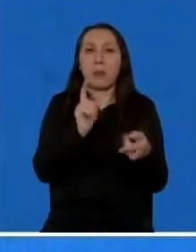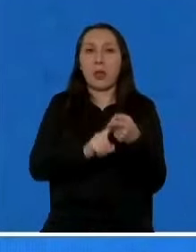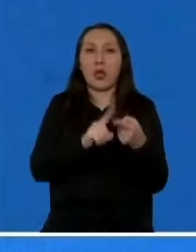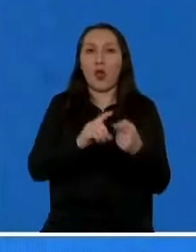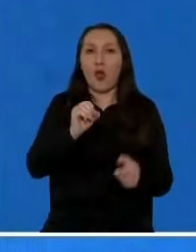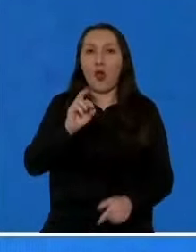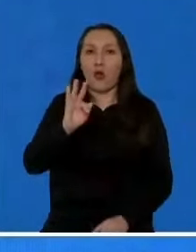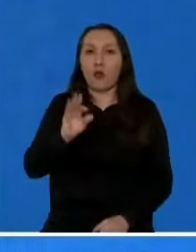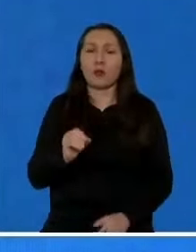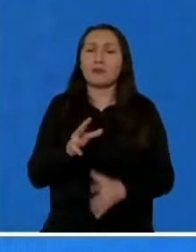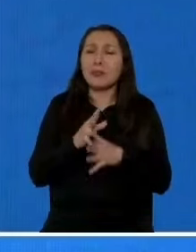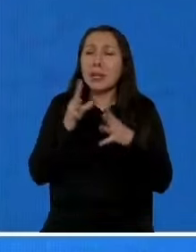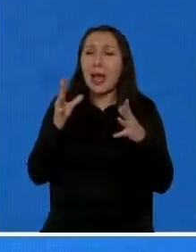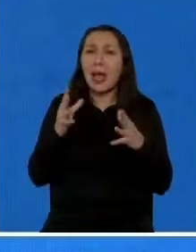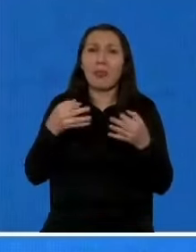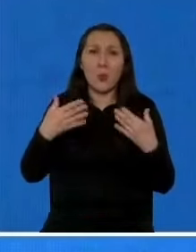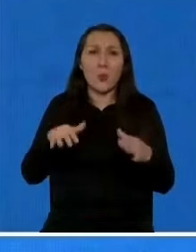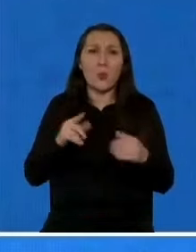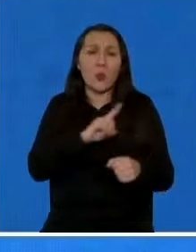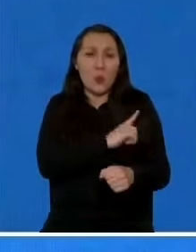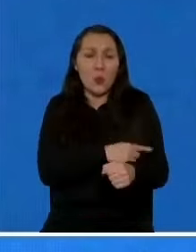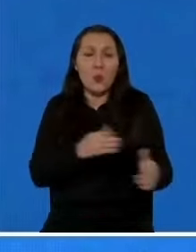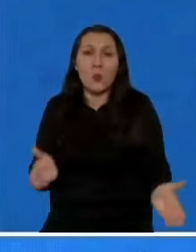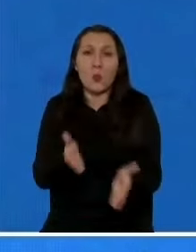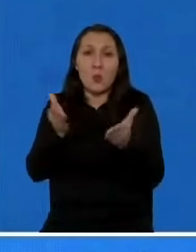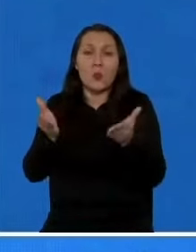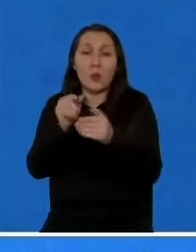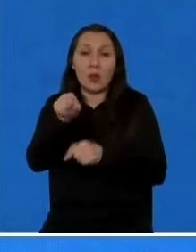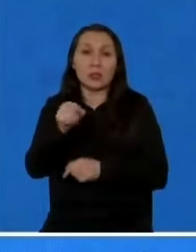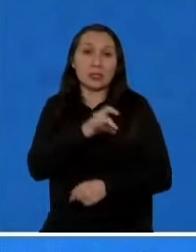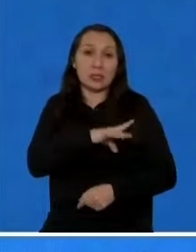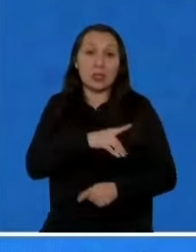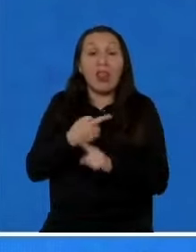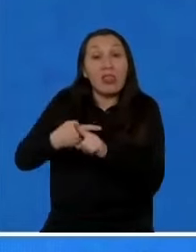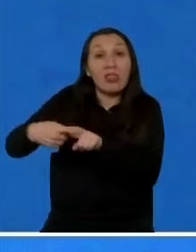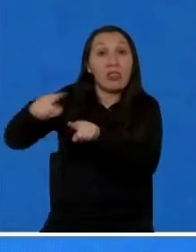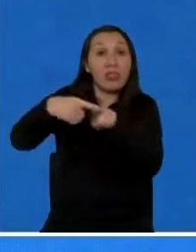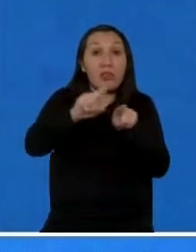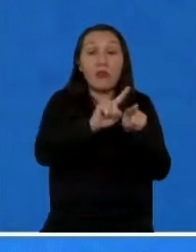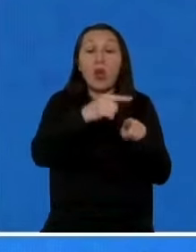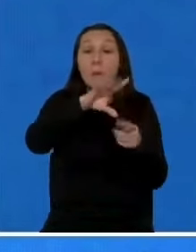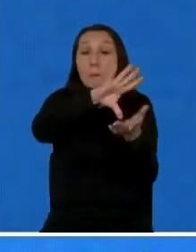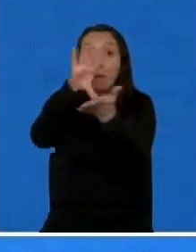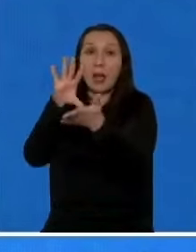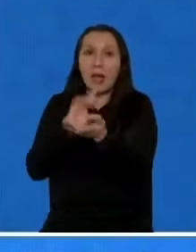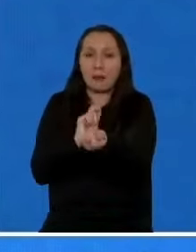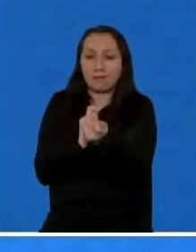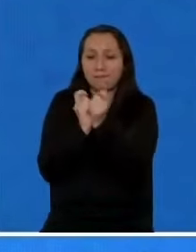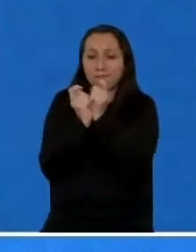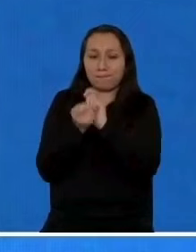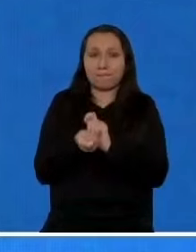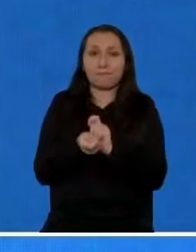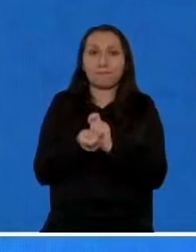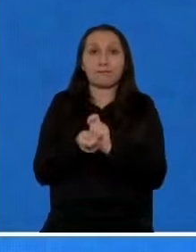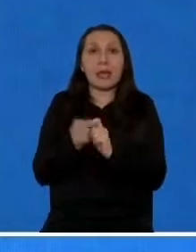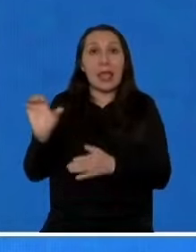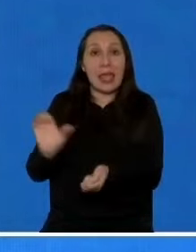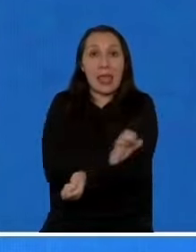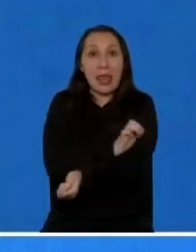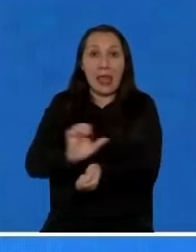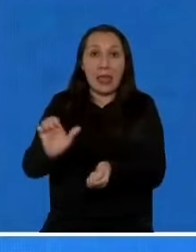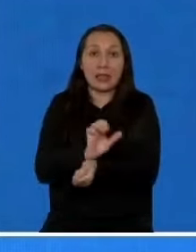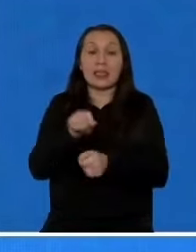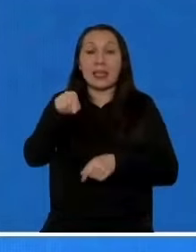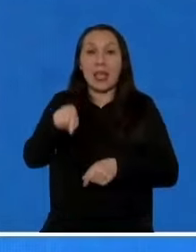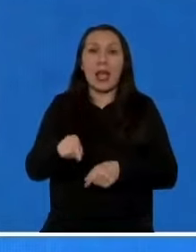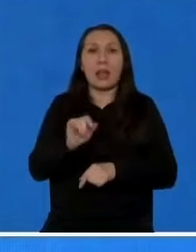Chile tiene un tremendo, tremendo potencial, porque a diferencia de otros países, la transformación de nuestra matriz energética,